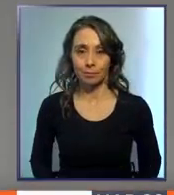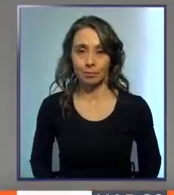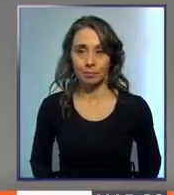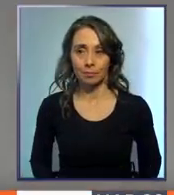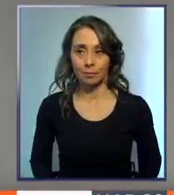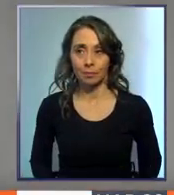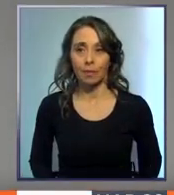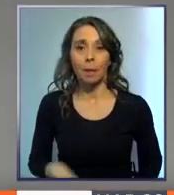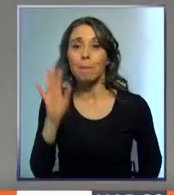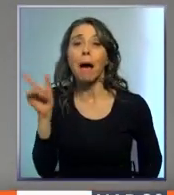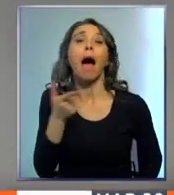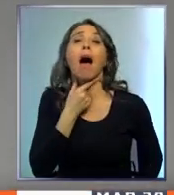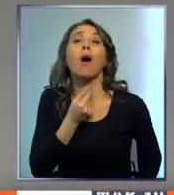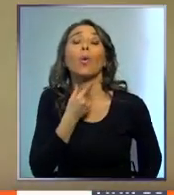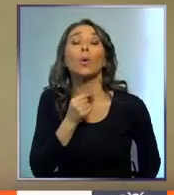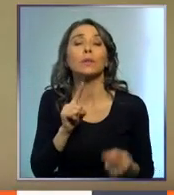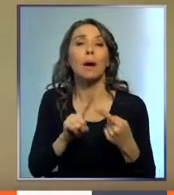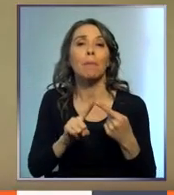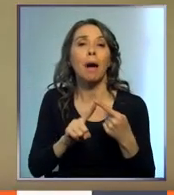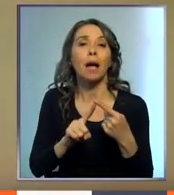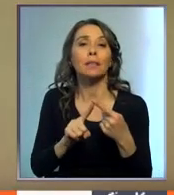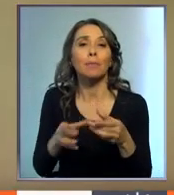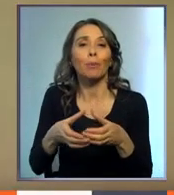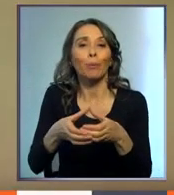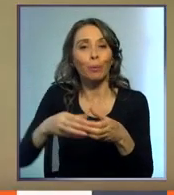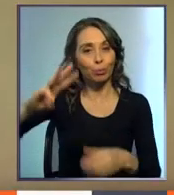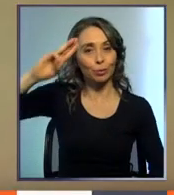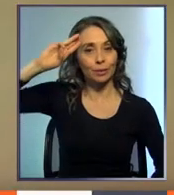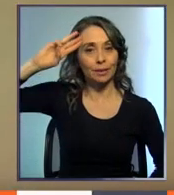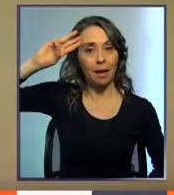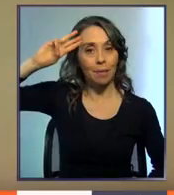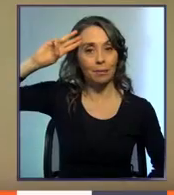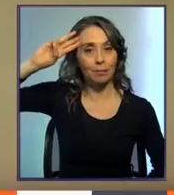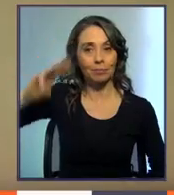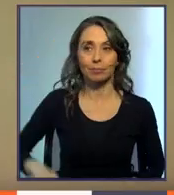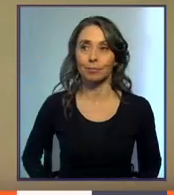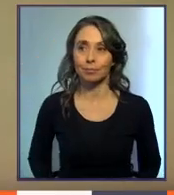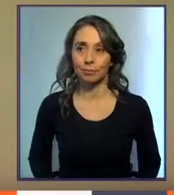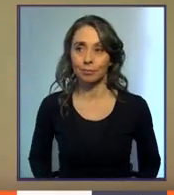Y lo que más le gustaba era participar de los scouts.